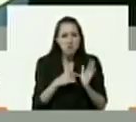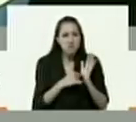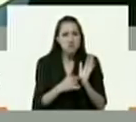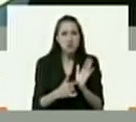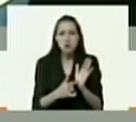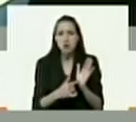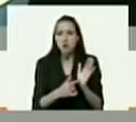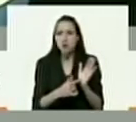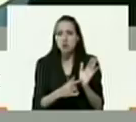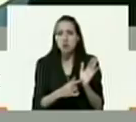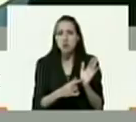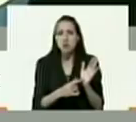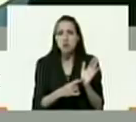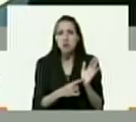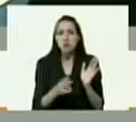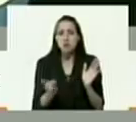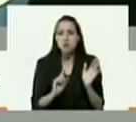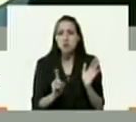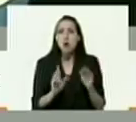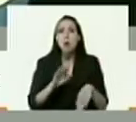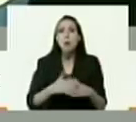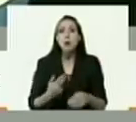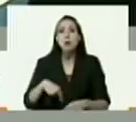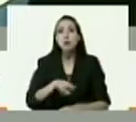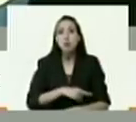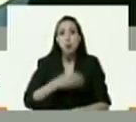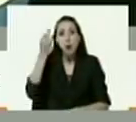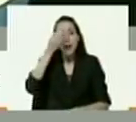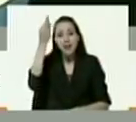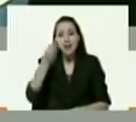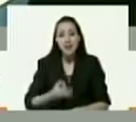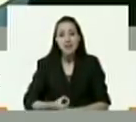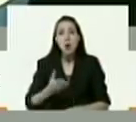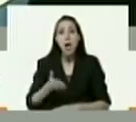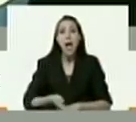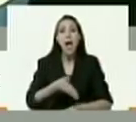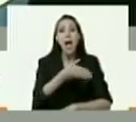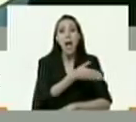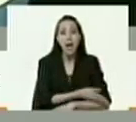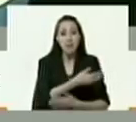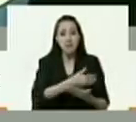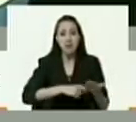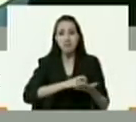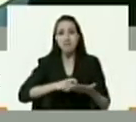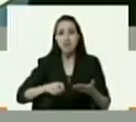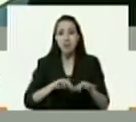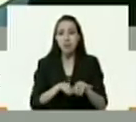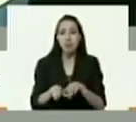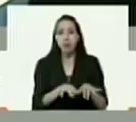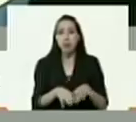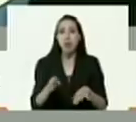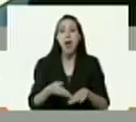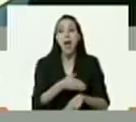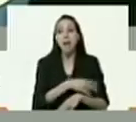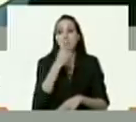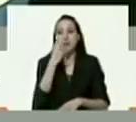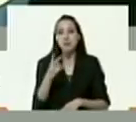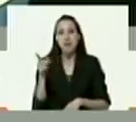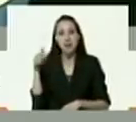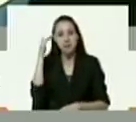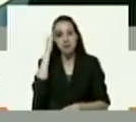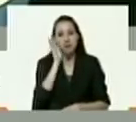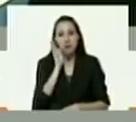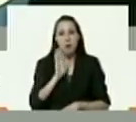la creencia firme, y lo hemos dicho, de que ese informe fue escrito antes de su visita, de que ese informe casi que lo dejó escrito